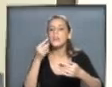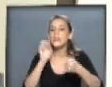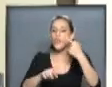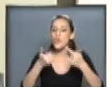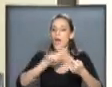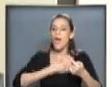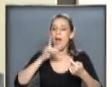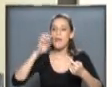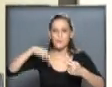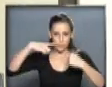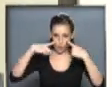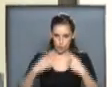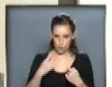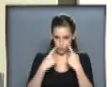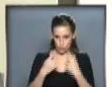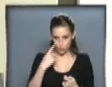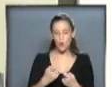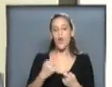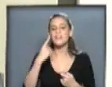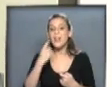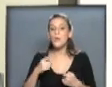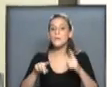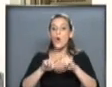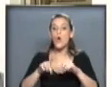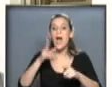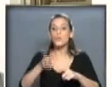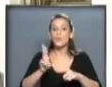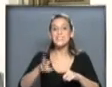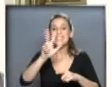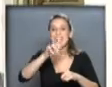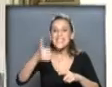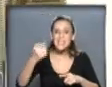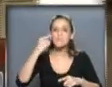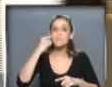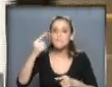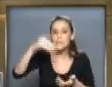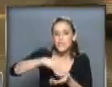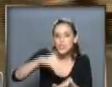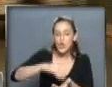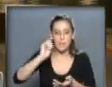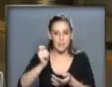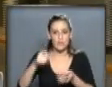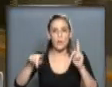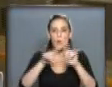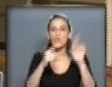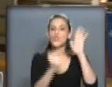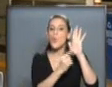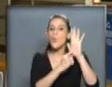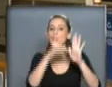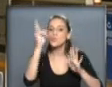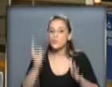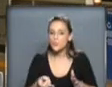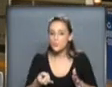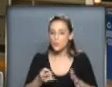Las estimaciones fiscales dan cuenta de la utilización de más de 36 millones de pesos en documentación falsa. Bueno, el procedimiento